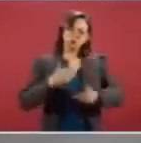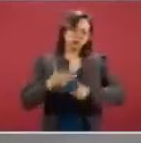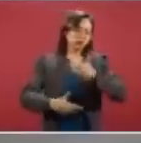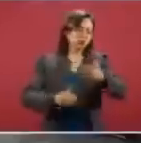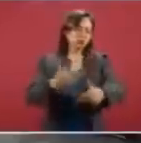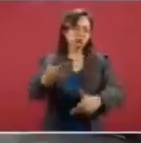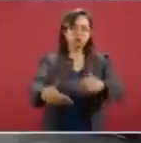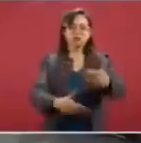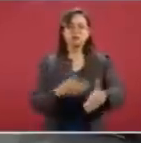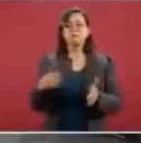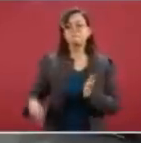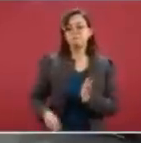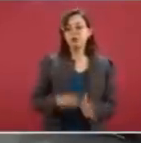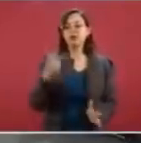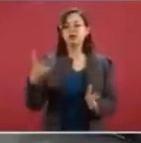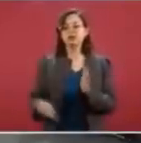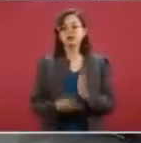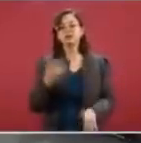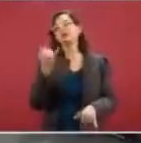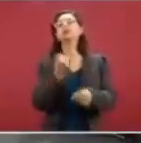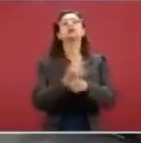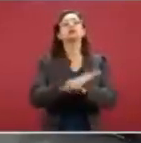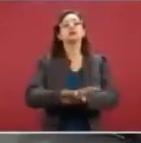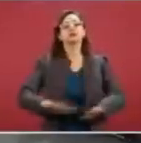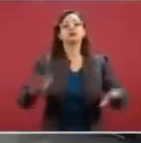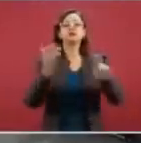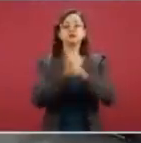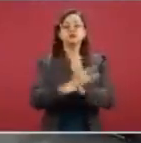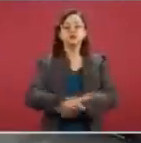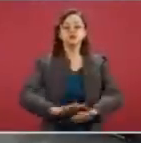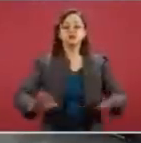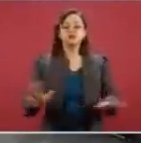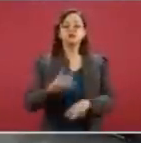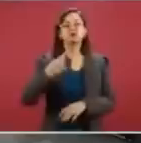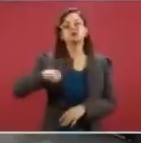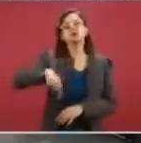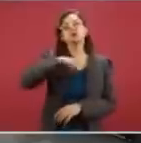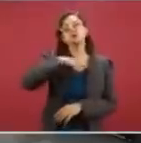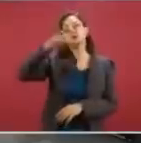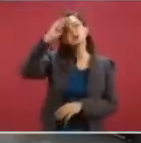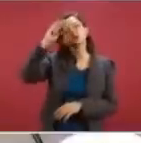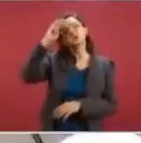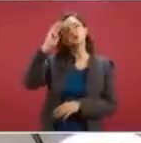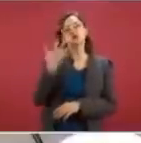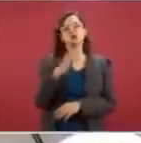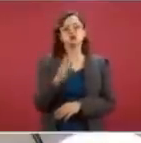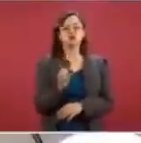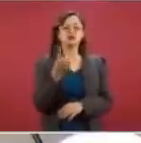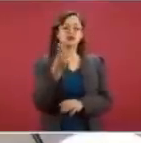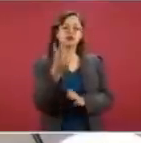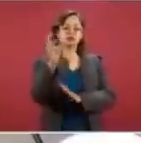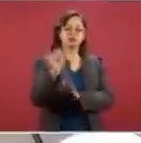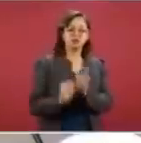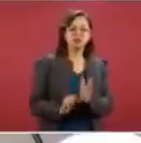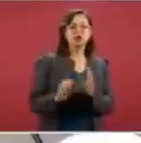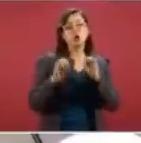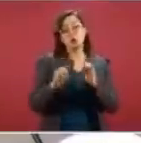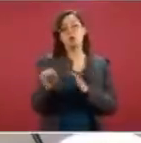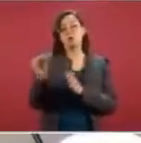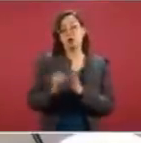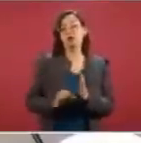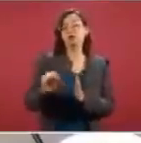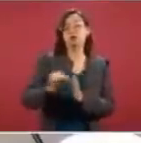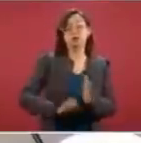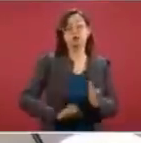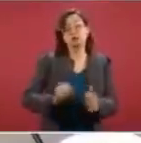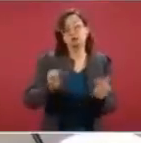Así es que continuamente lo estaremos informando. Calculamos cada tres meses o cada vez que sea necesario, pero